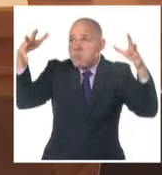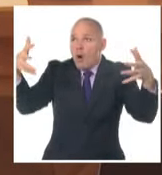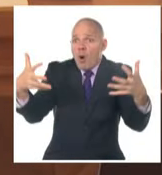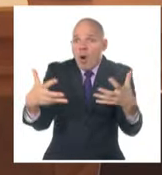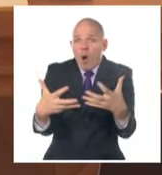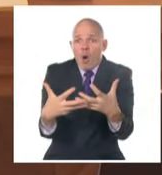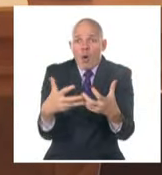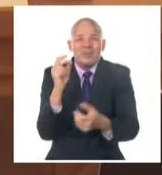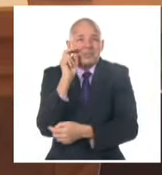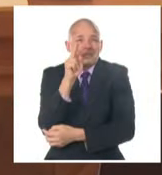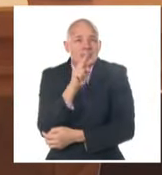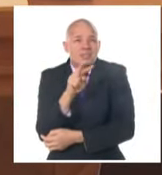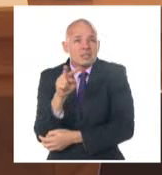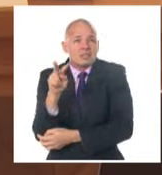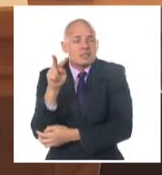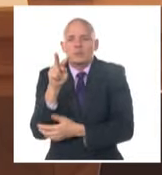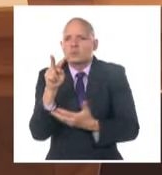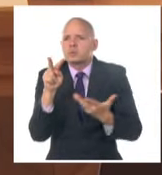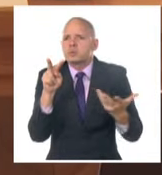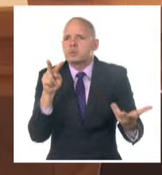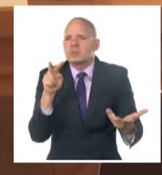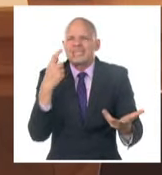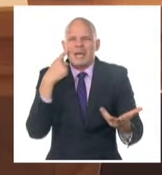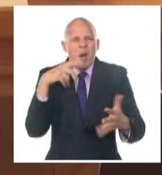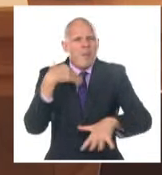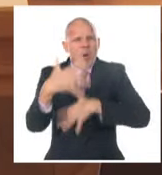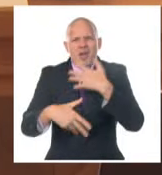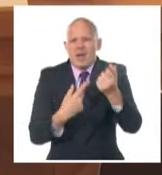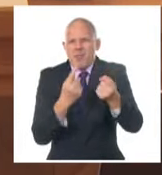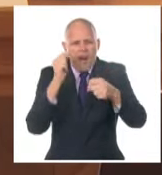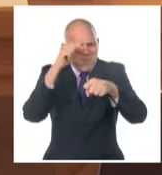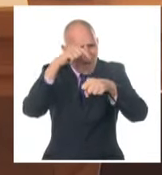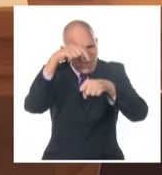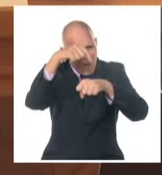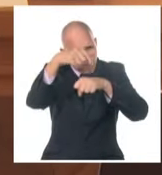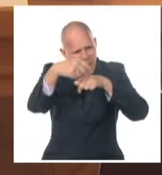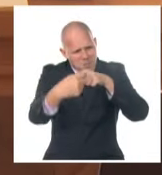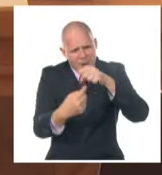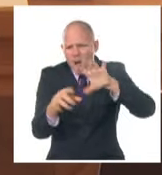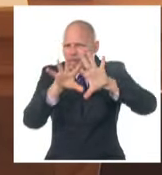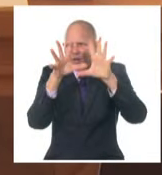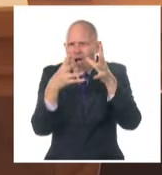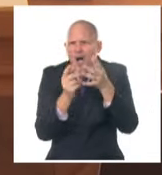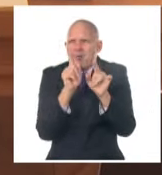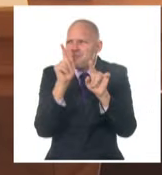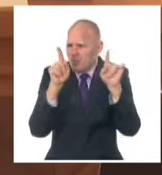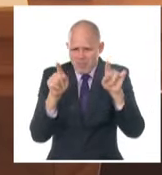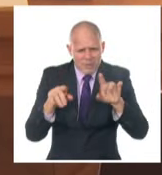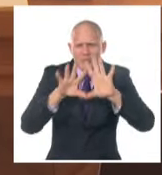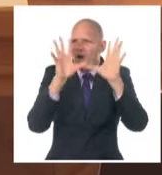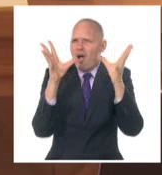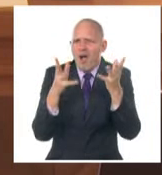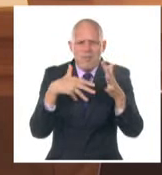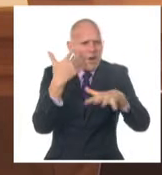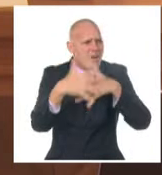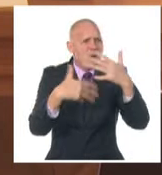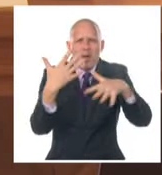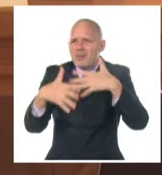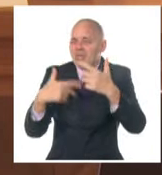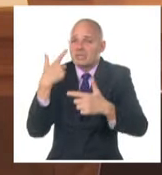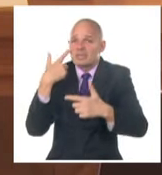caracteriza por múltiples crisis, alta polarización social, crecientes